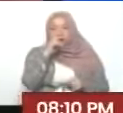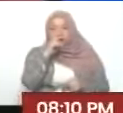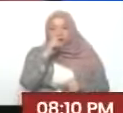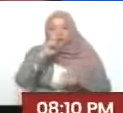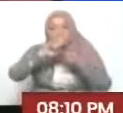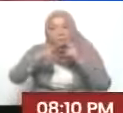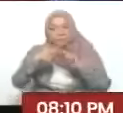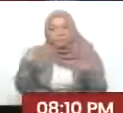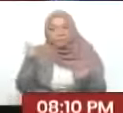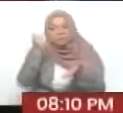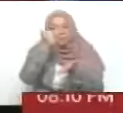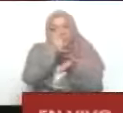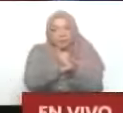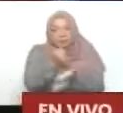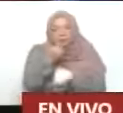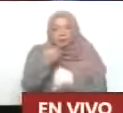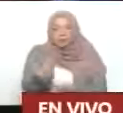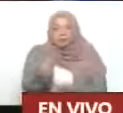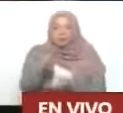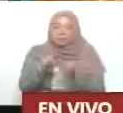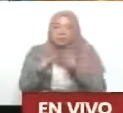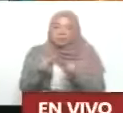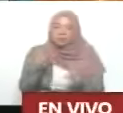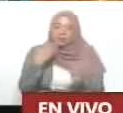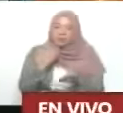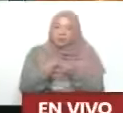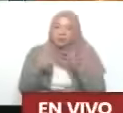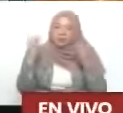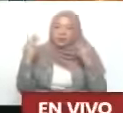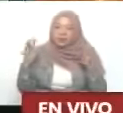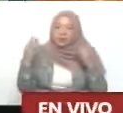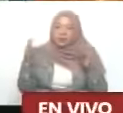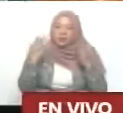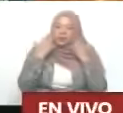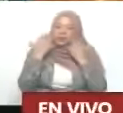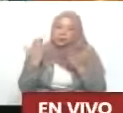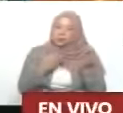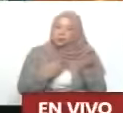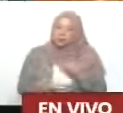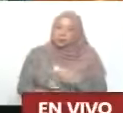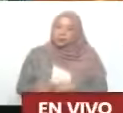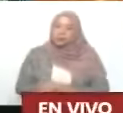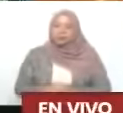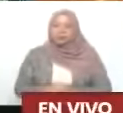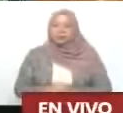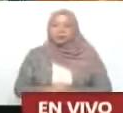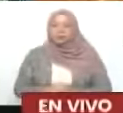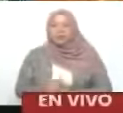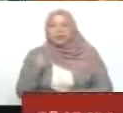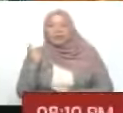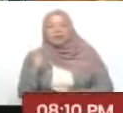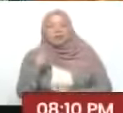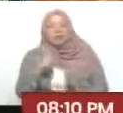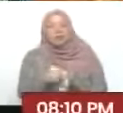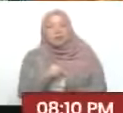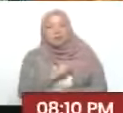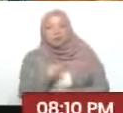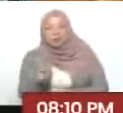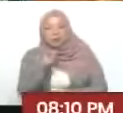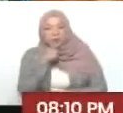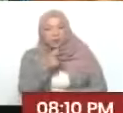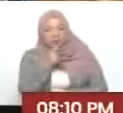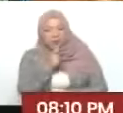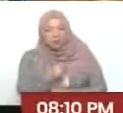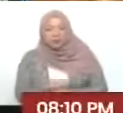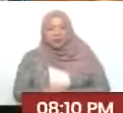Amén. Paz con estabilidad. Bueno, Juan Carlos. Me quedan mil cosas, ¿eh? Bueno, antes